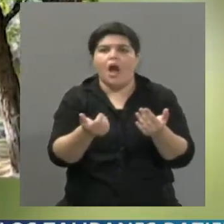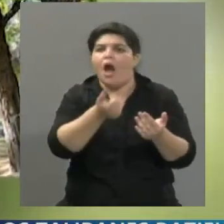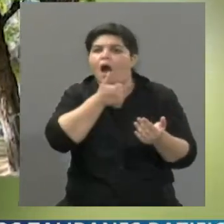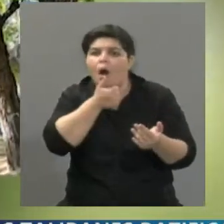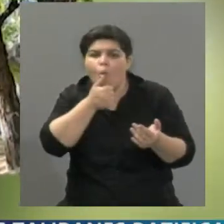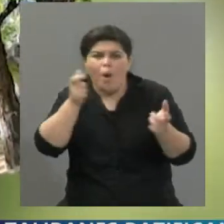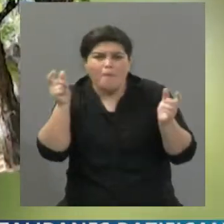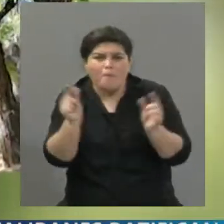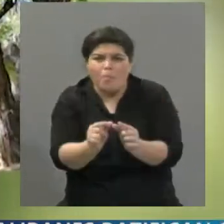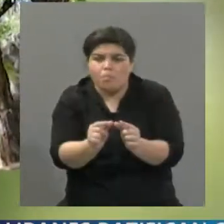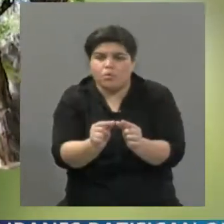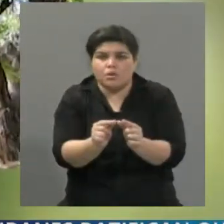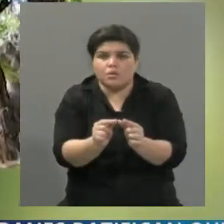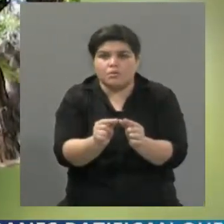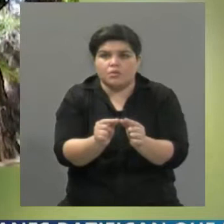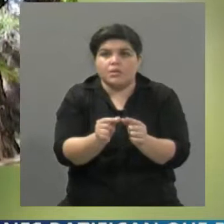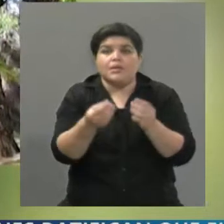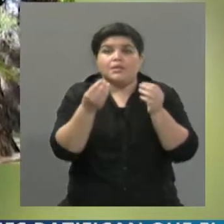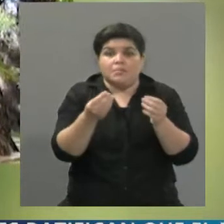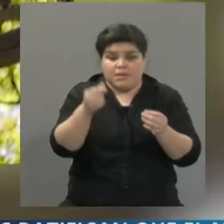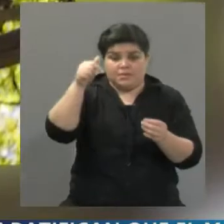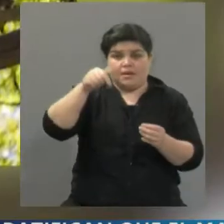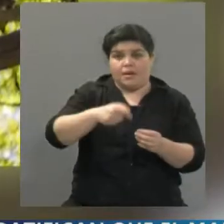llueve poco, pero todo lo que es calle,